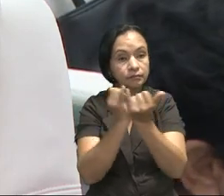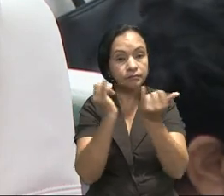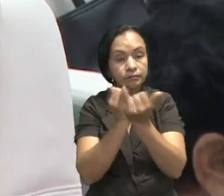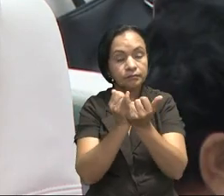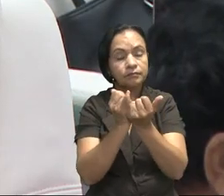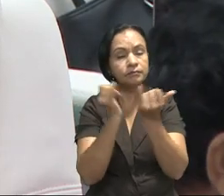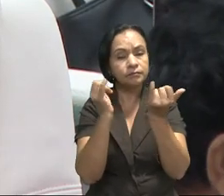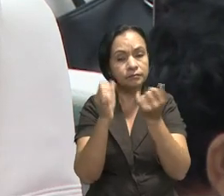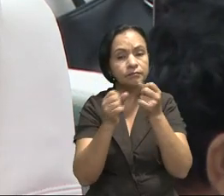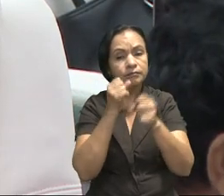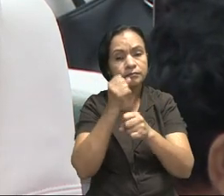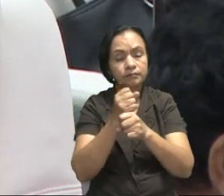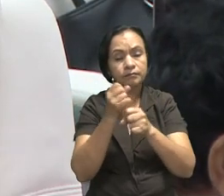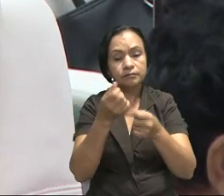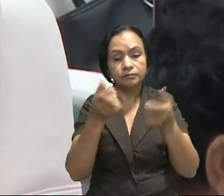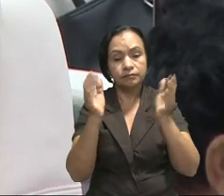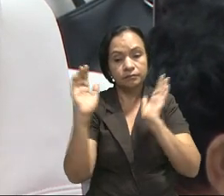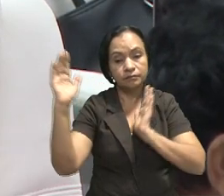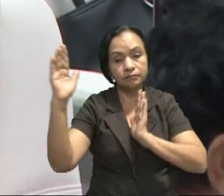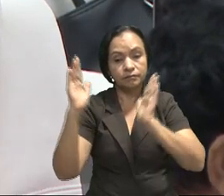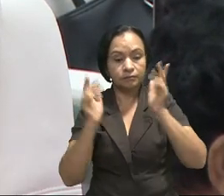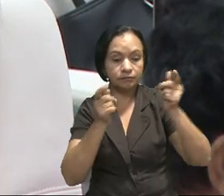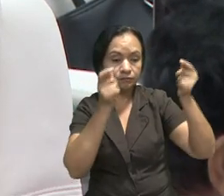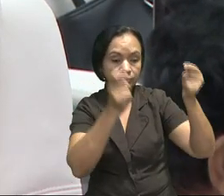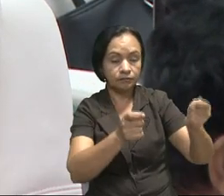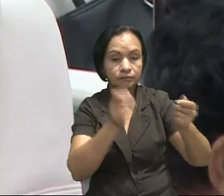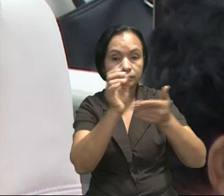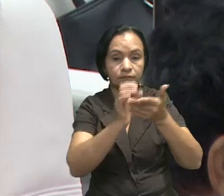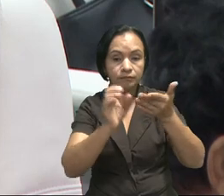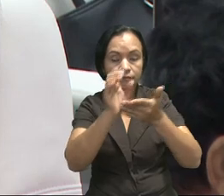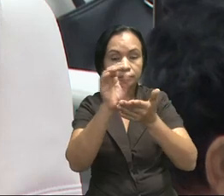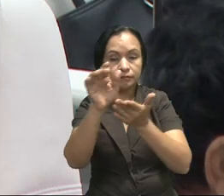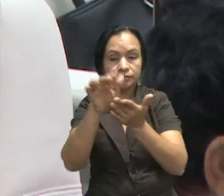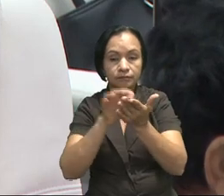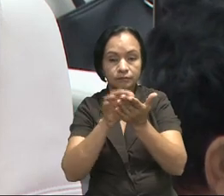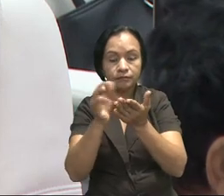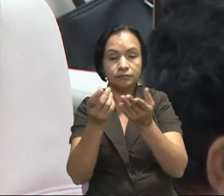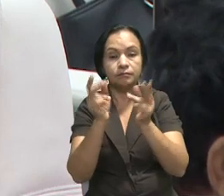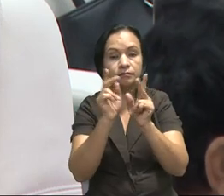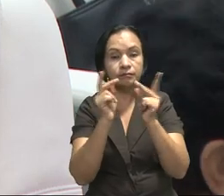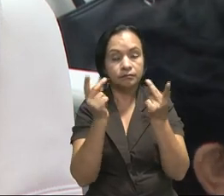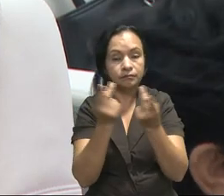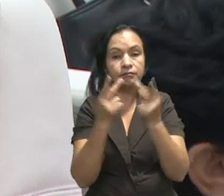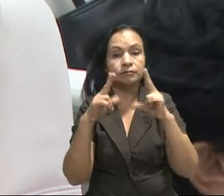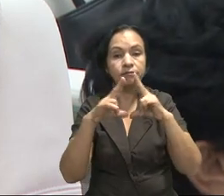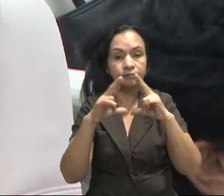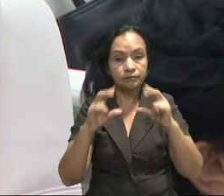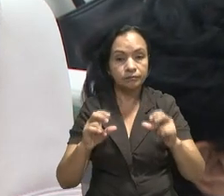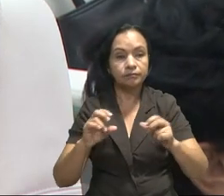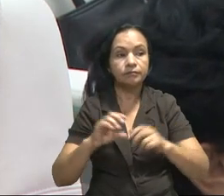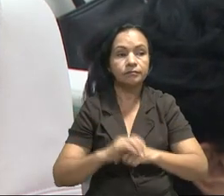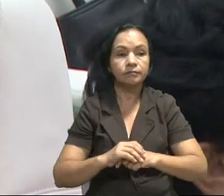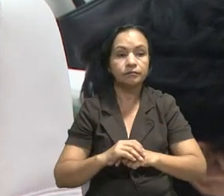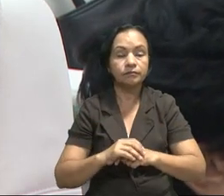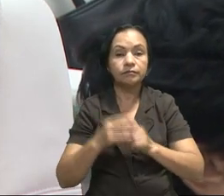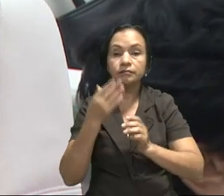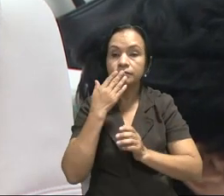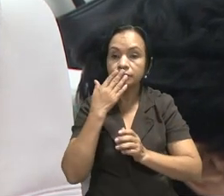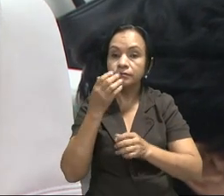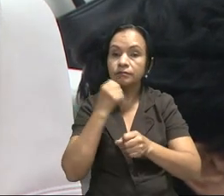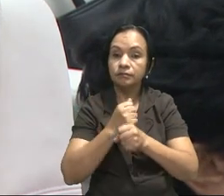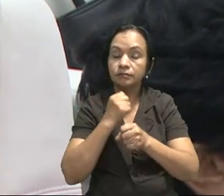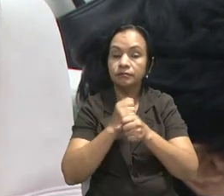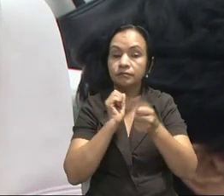en ese mismo año placa de reconocimiento por el Colegio de Contadores Públicos de Nicaragua. Los logros de este